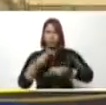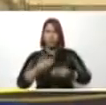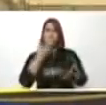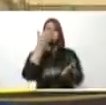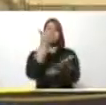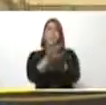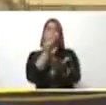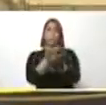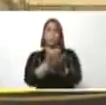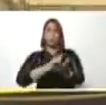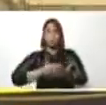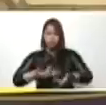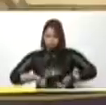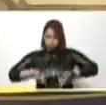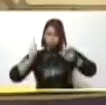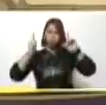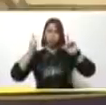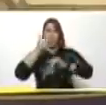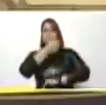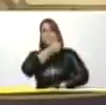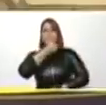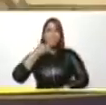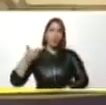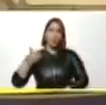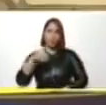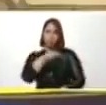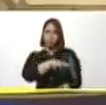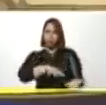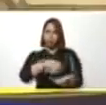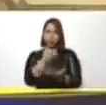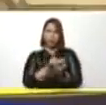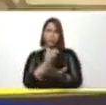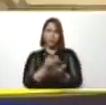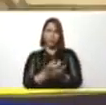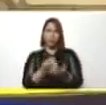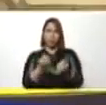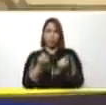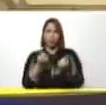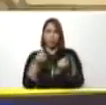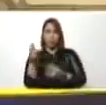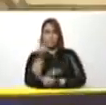propuesta que nos pueda permitir mejorar la situación económica,